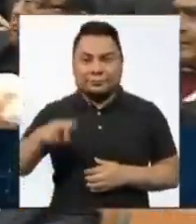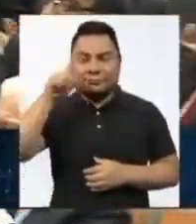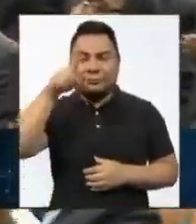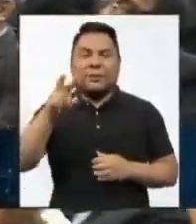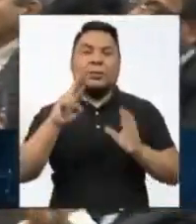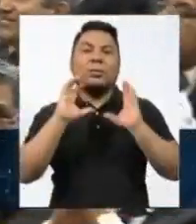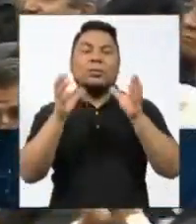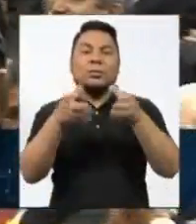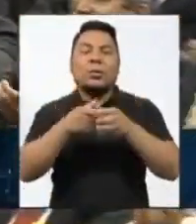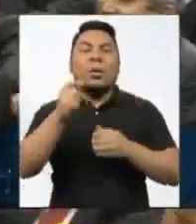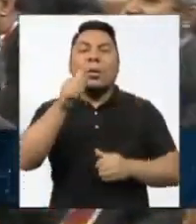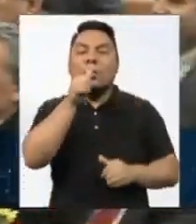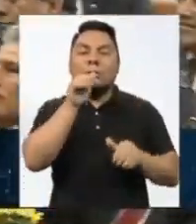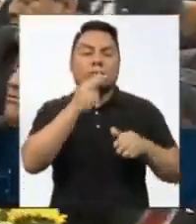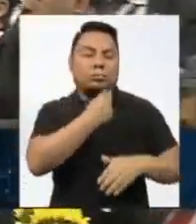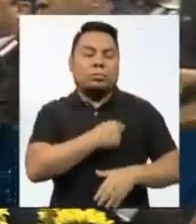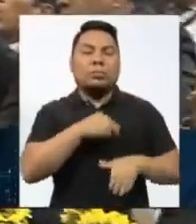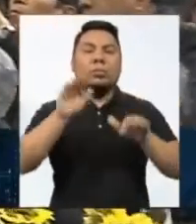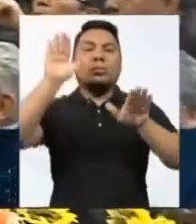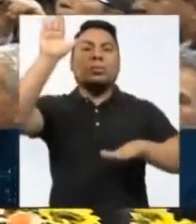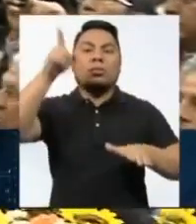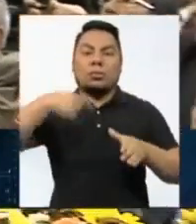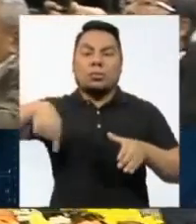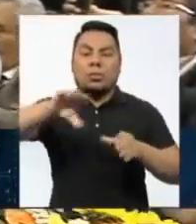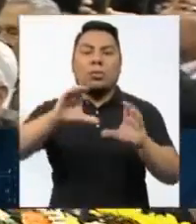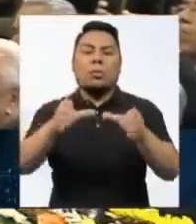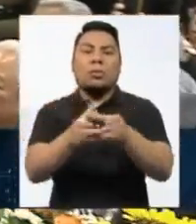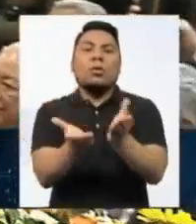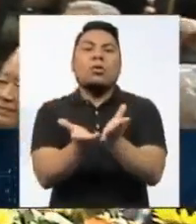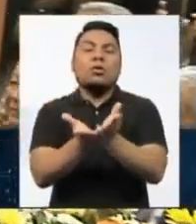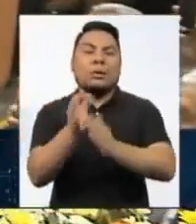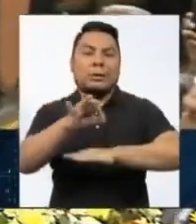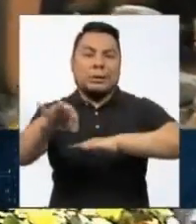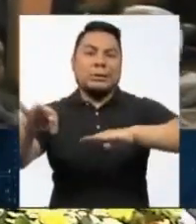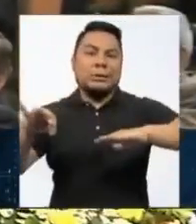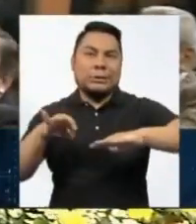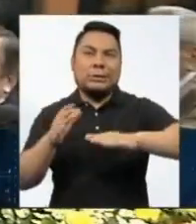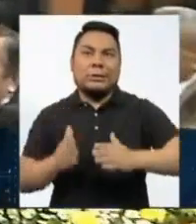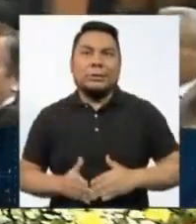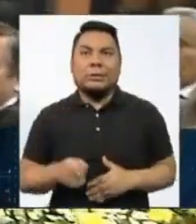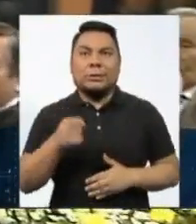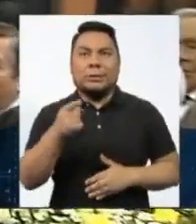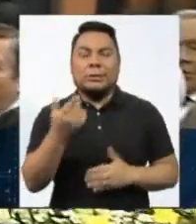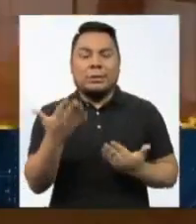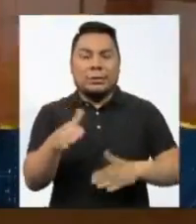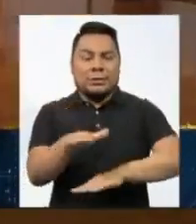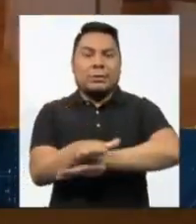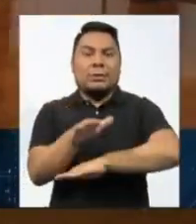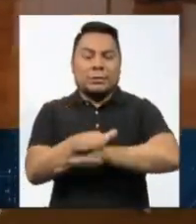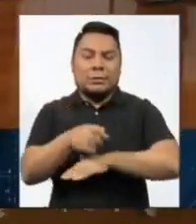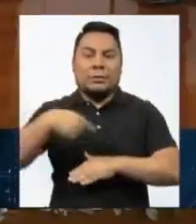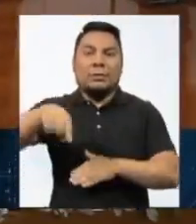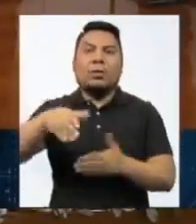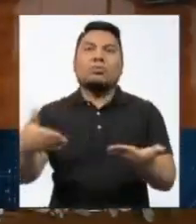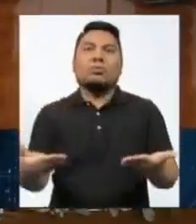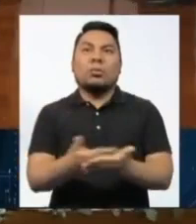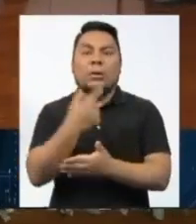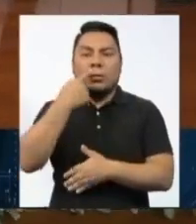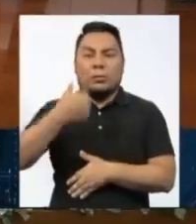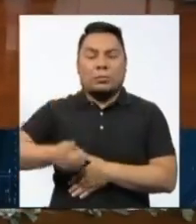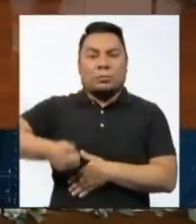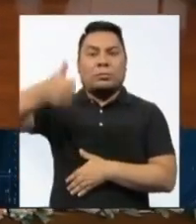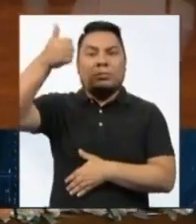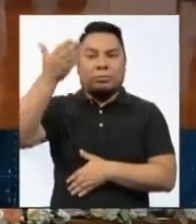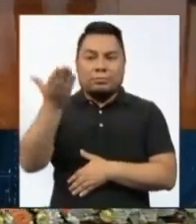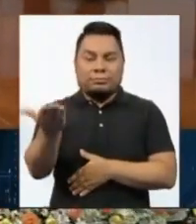de juramentación del Consejo Nacional del Colegio de Ingenieros. Ha tomado juramento esta tarde el nuevo decano Carlos